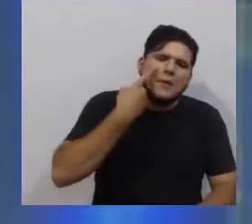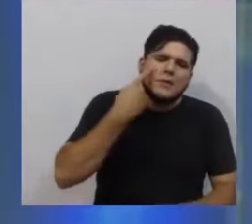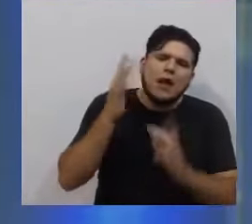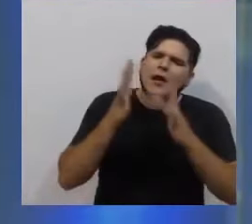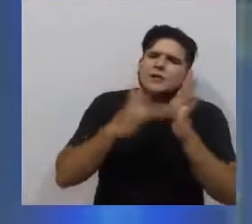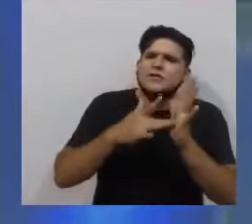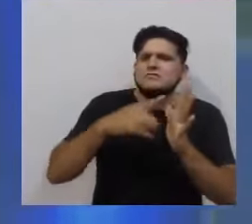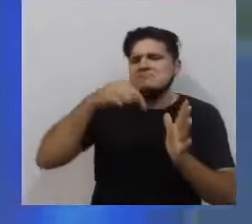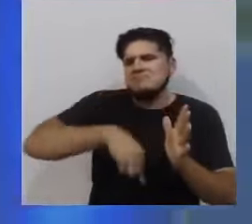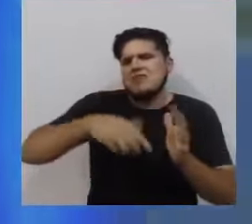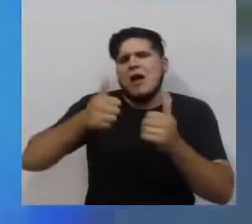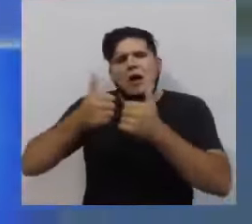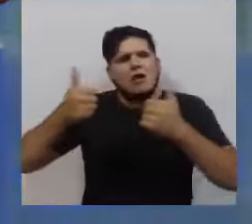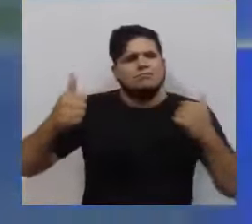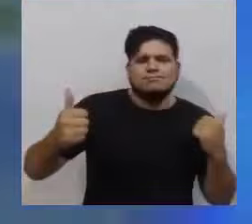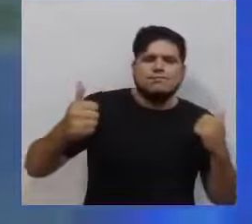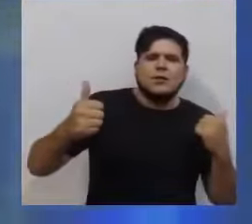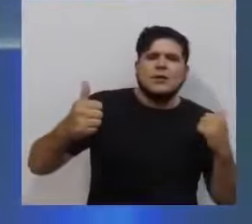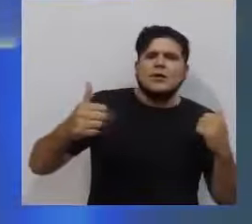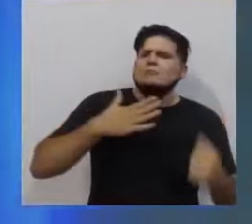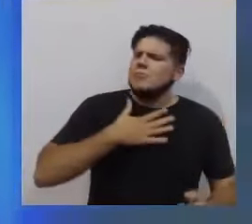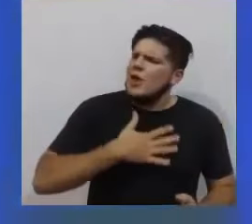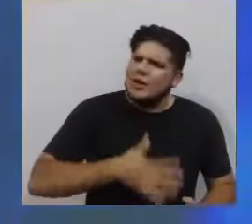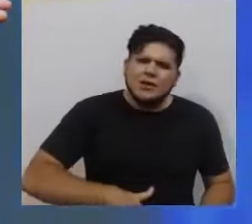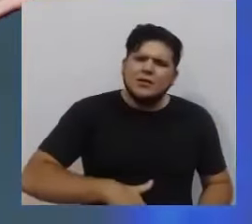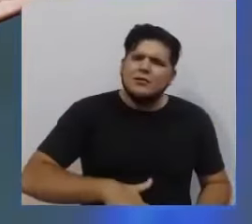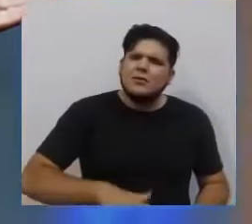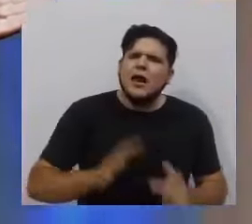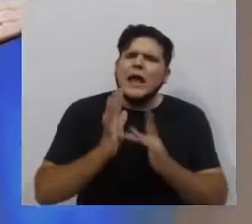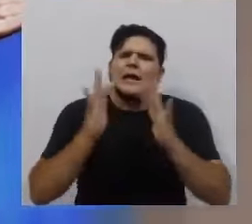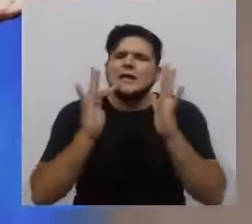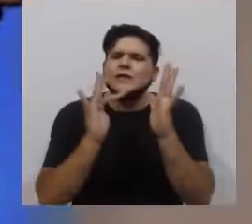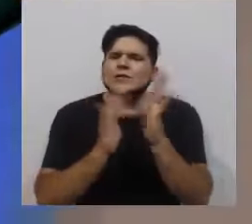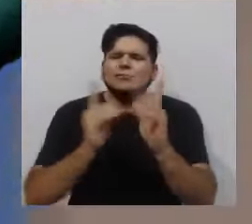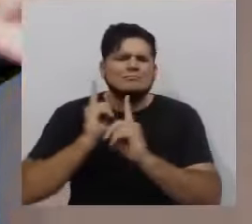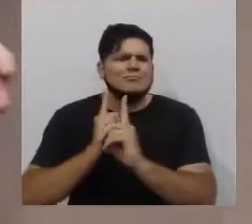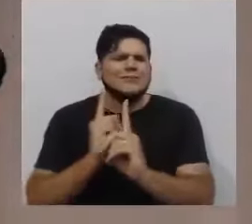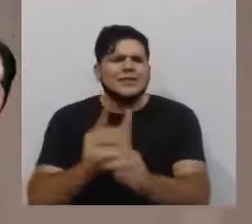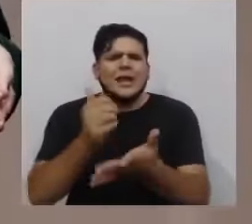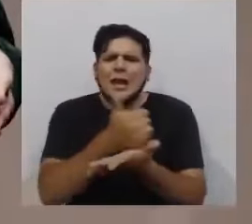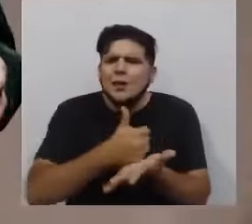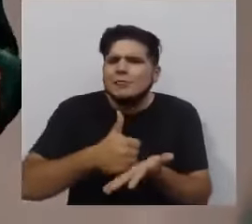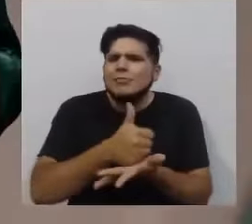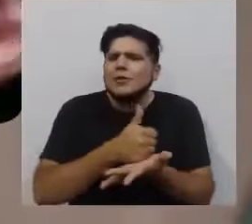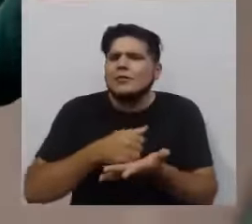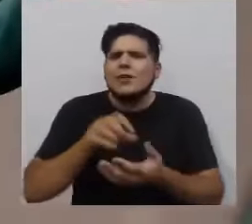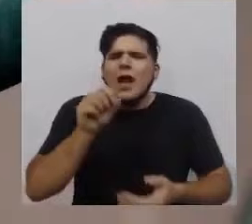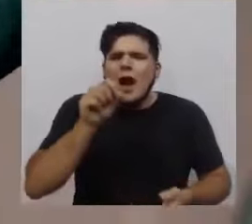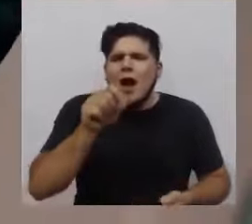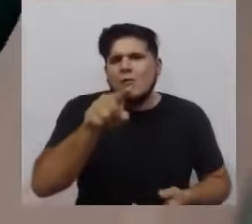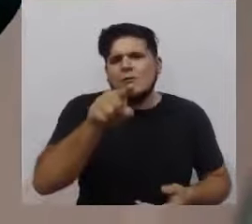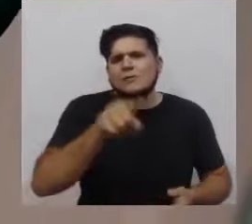abiertos hay un cordero para ti hay fiesta en la casa hay un